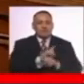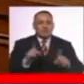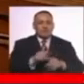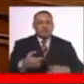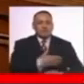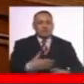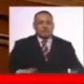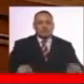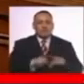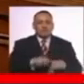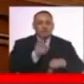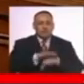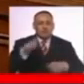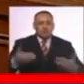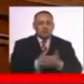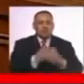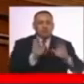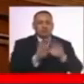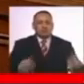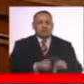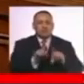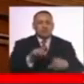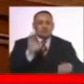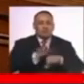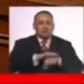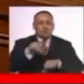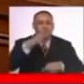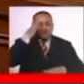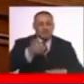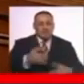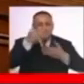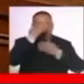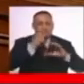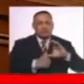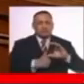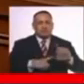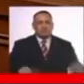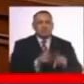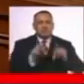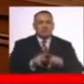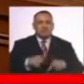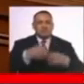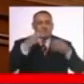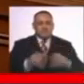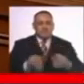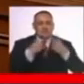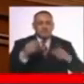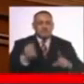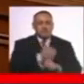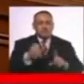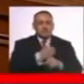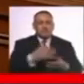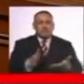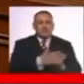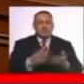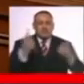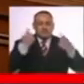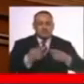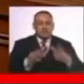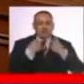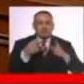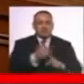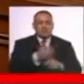presidente. Es culpar a la nueva Constitución, es culpar al supuesto terrorismo. Y es condenar a la violencia cuando no se condena la